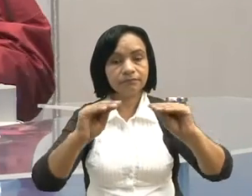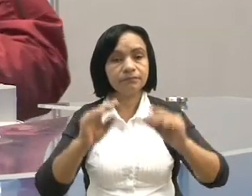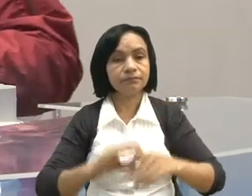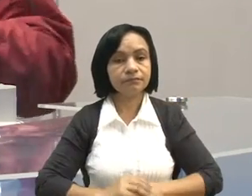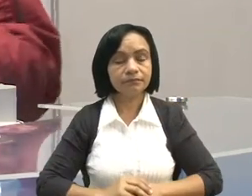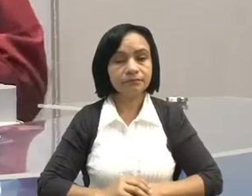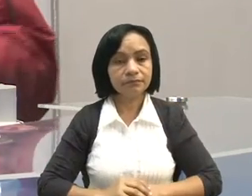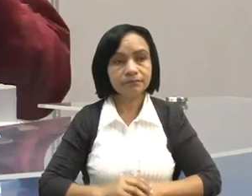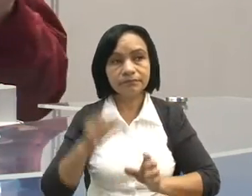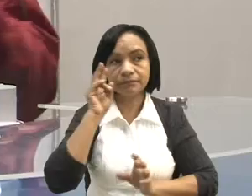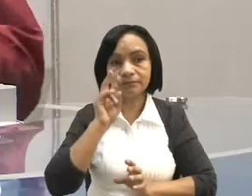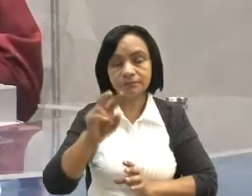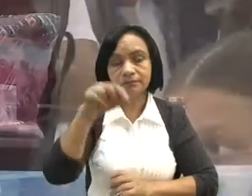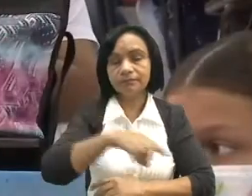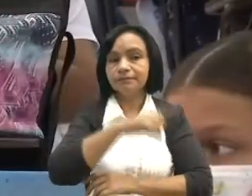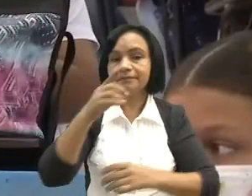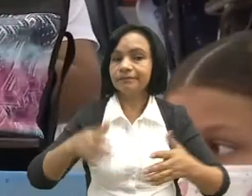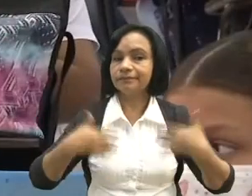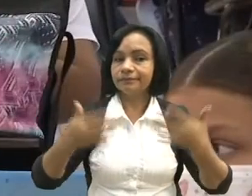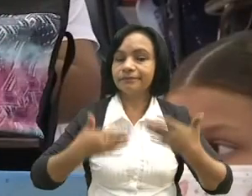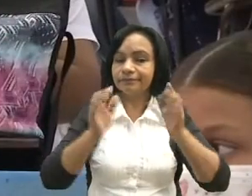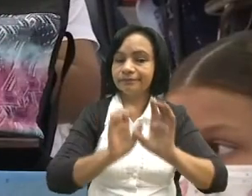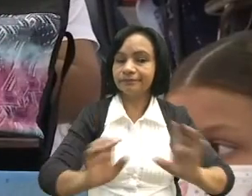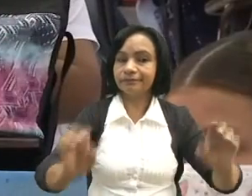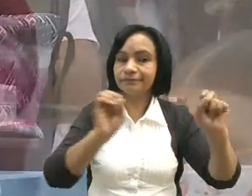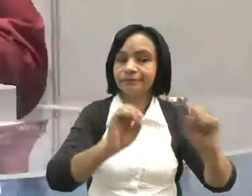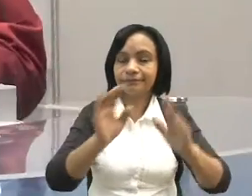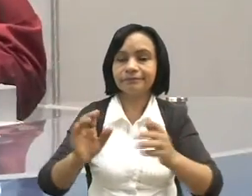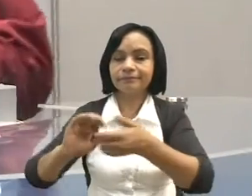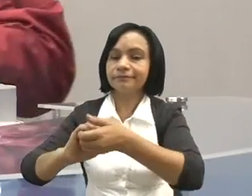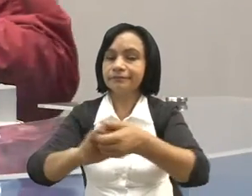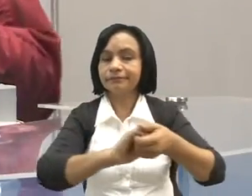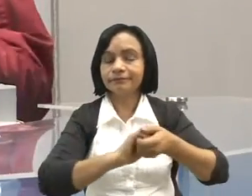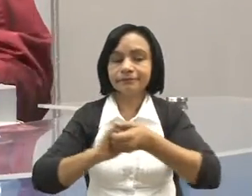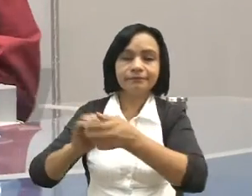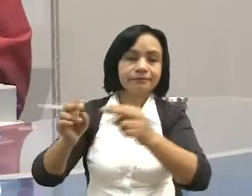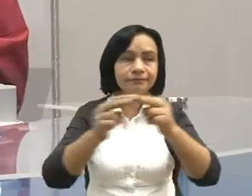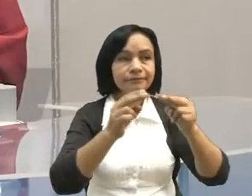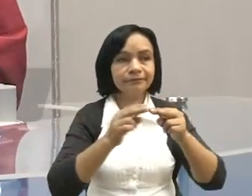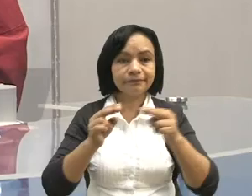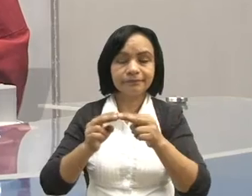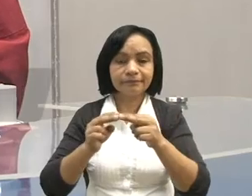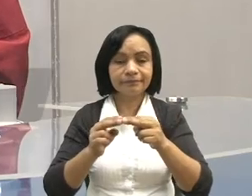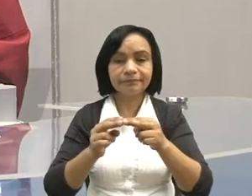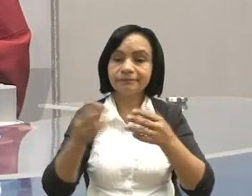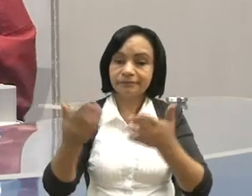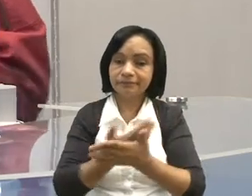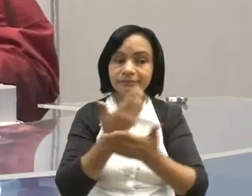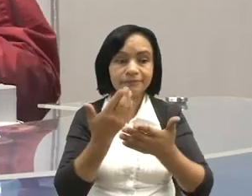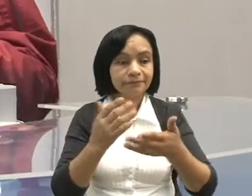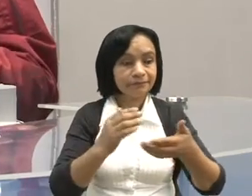Entonces, vos ves hoy niños alegres, sonriendo, alegres, se reencuentran con sus amiguitos, se encuentran con nuevas